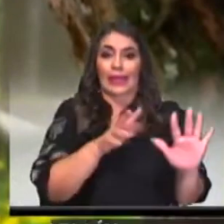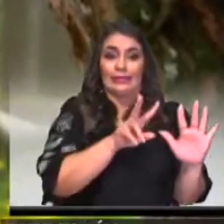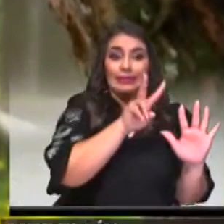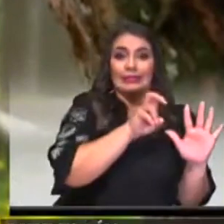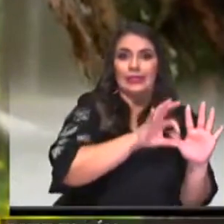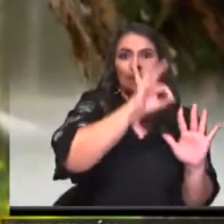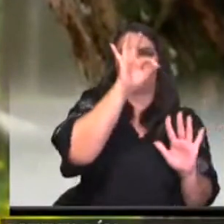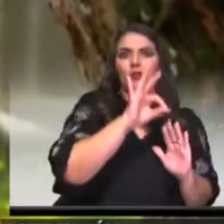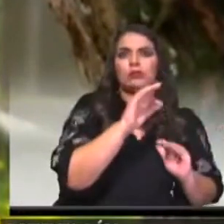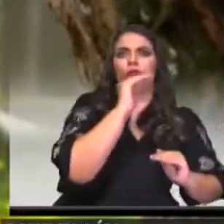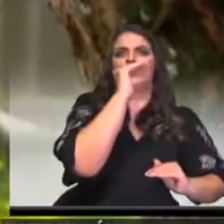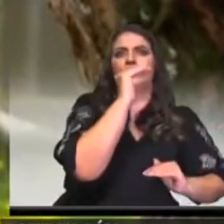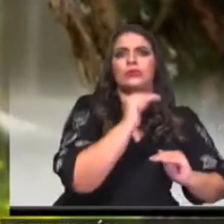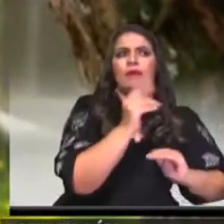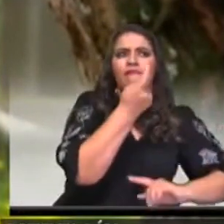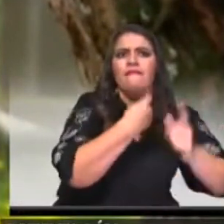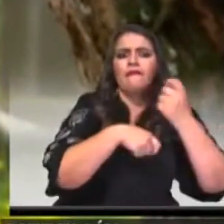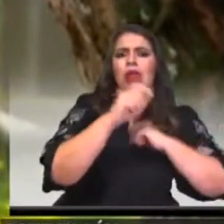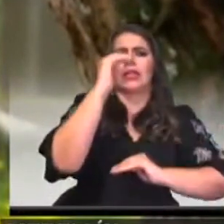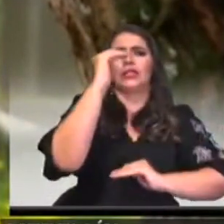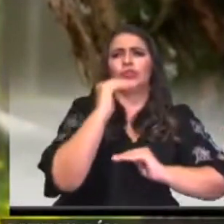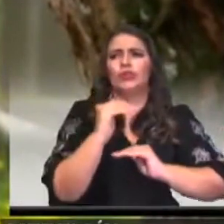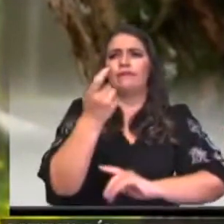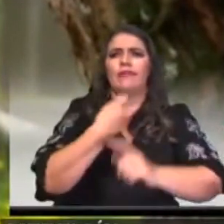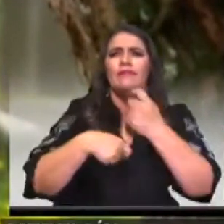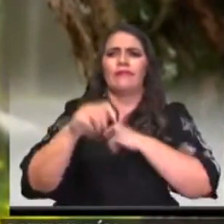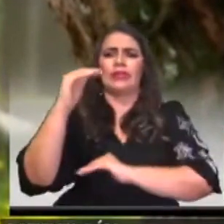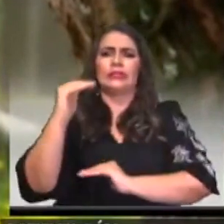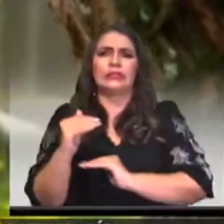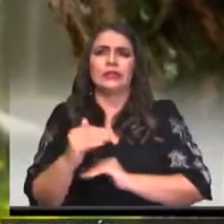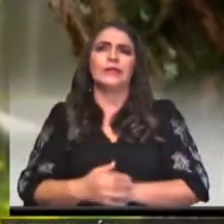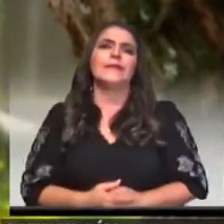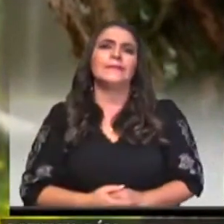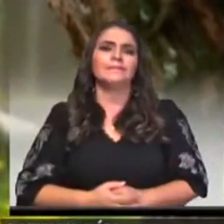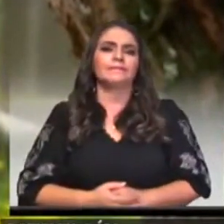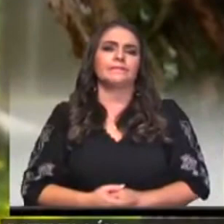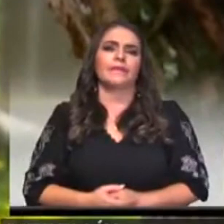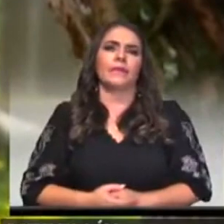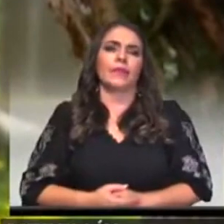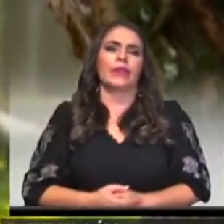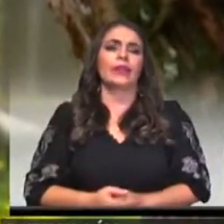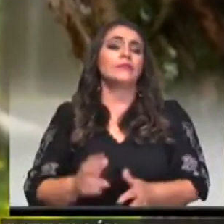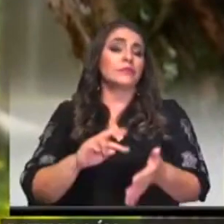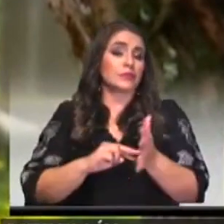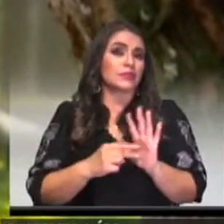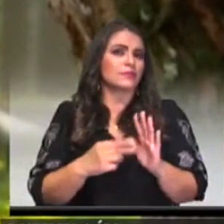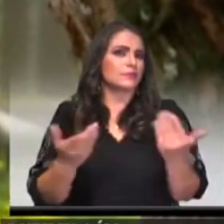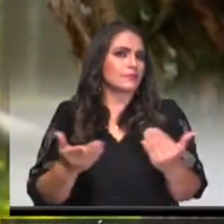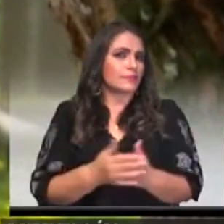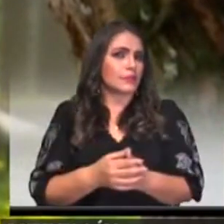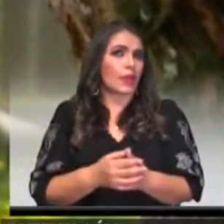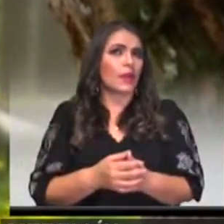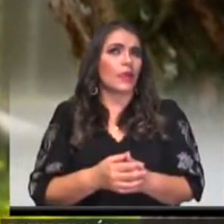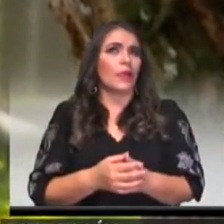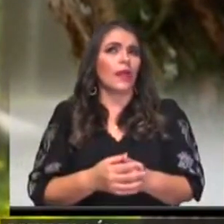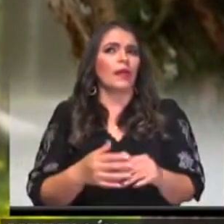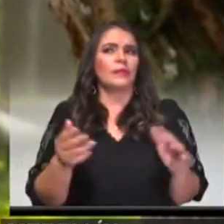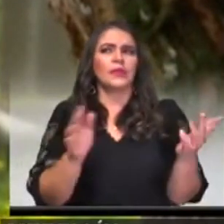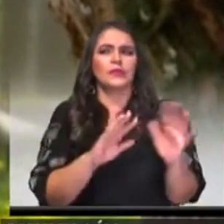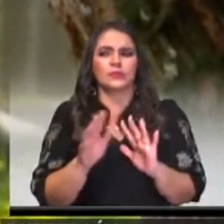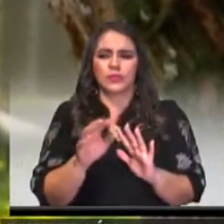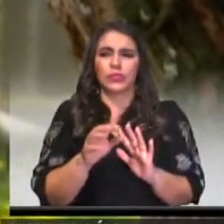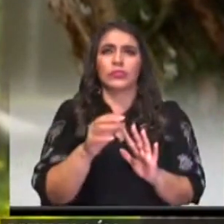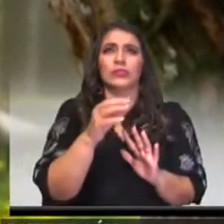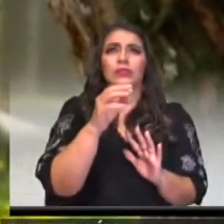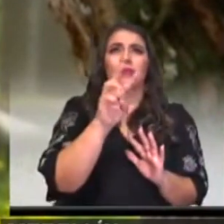68% en el mes de abril, del 38% en el mes de mayo. Eso puede representar unas pérdidas del orden de los 38